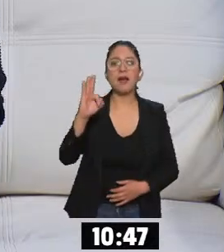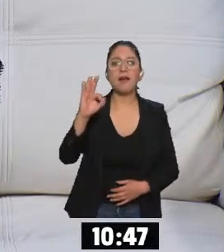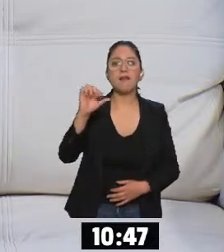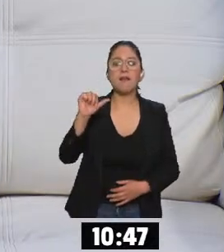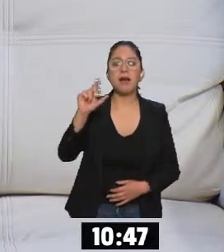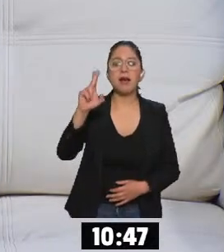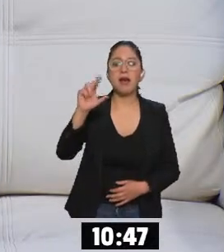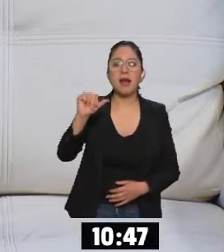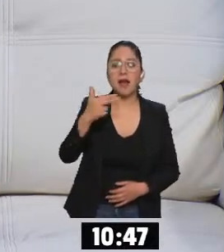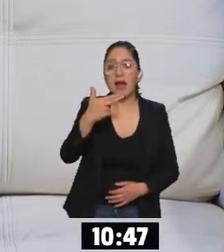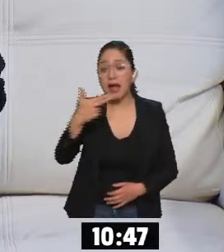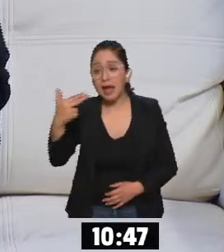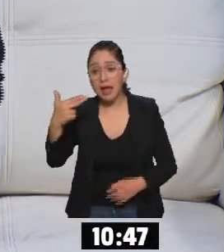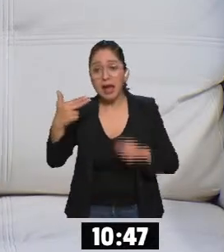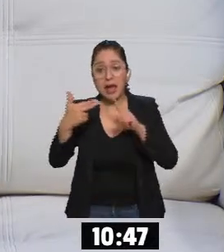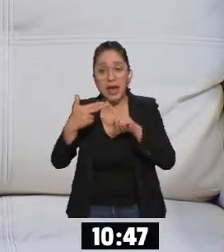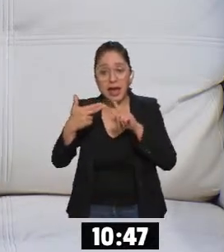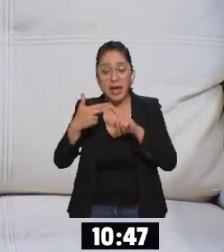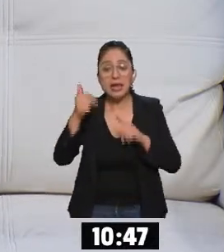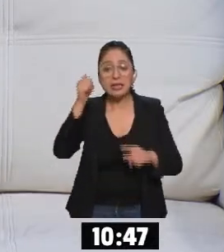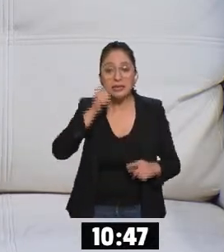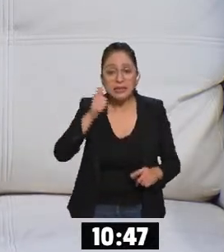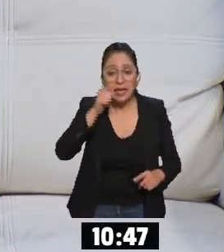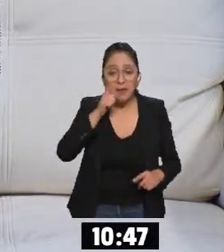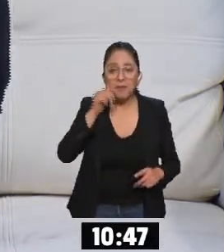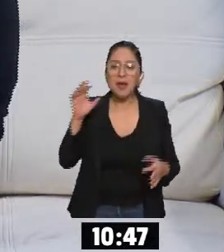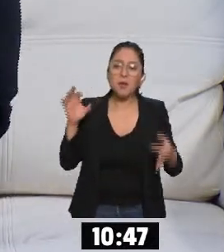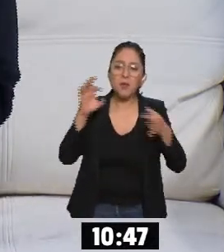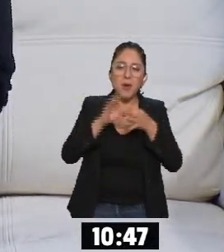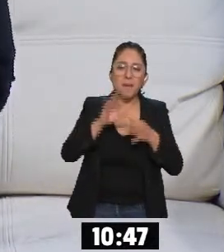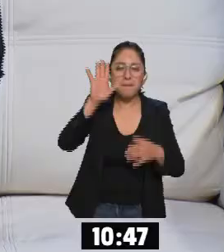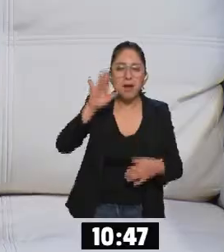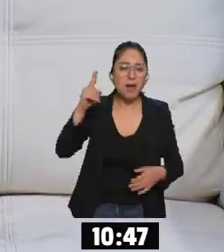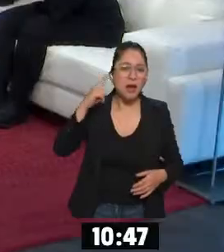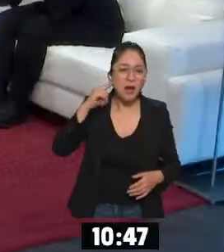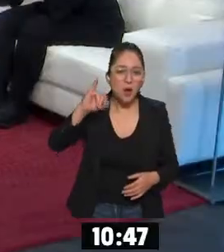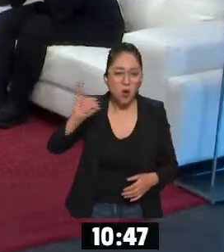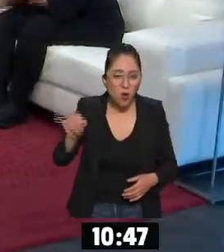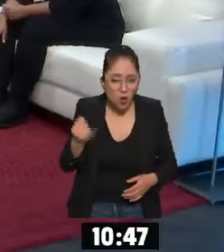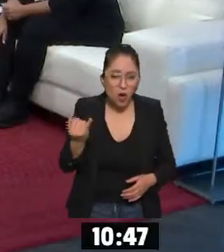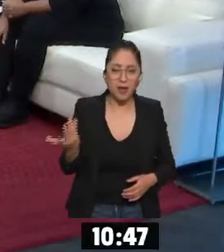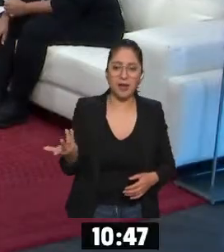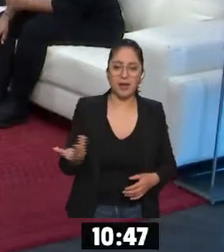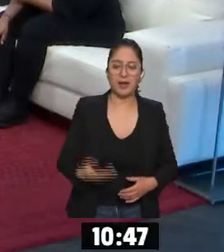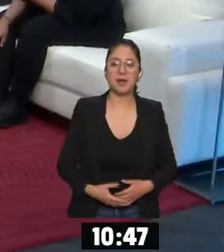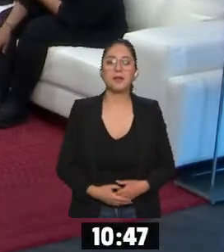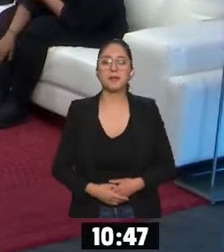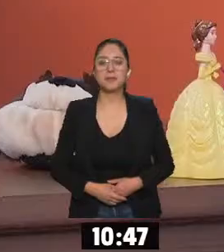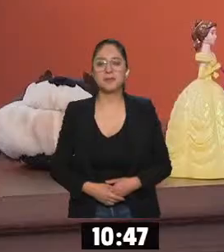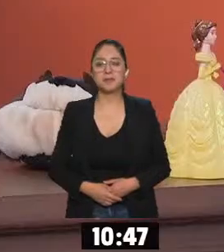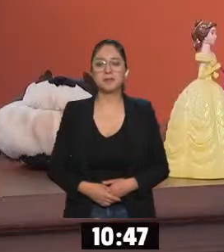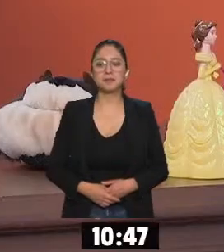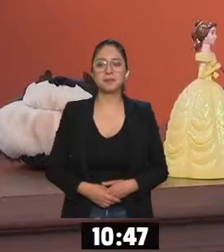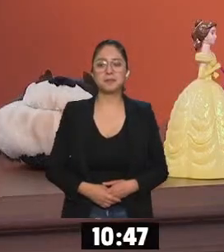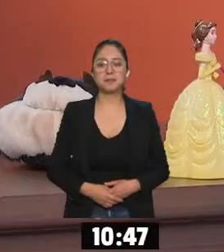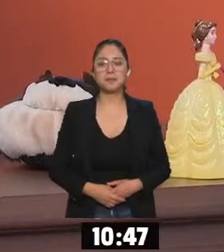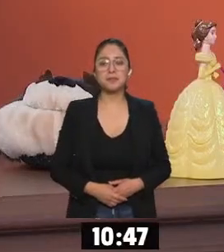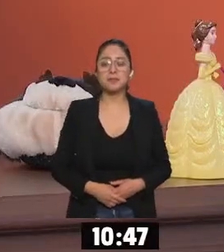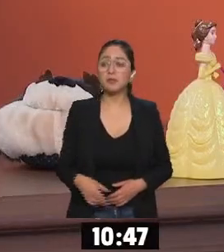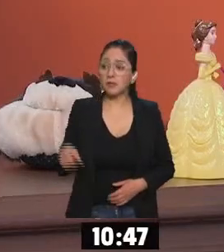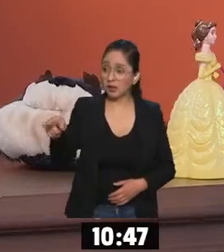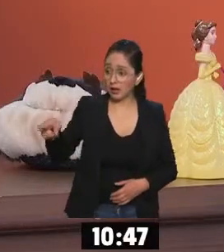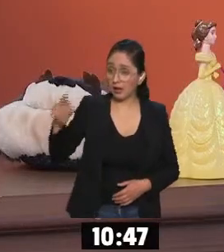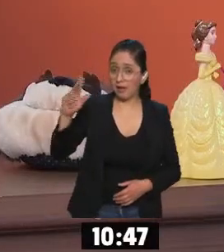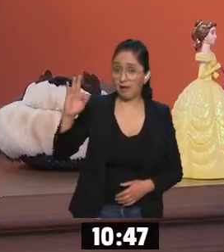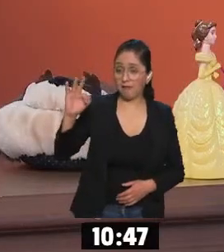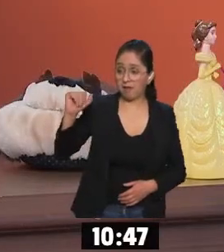Ah, La H suena como Jara, J. como suspiro. Oiga, Jara es popis. Guadalajara ya, es río